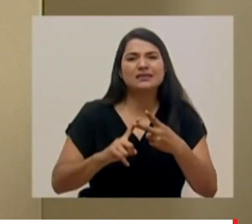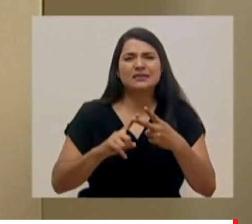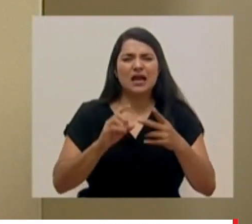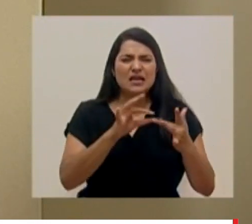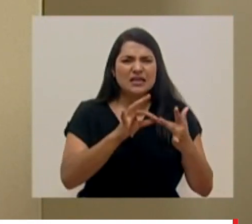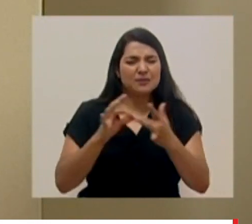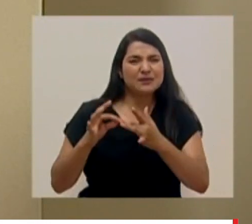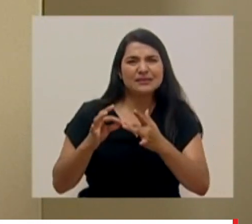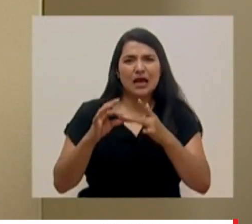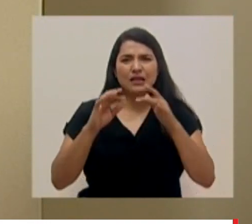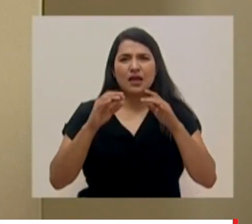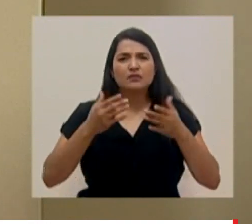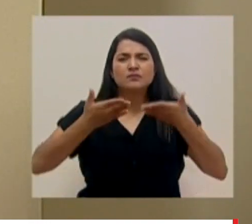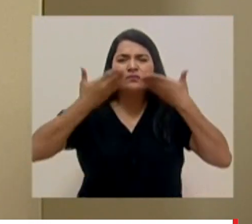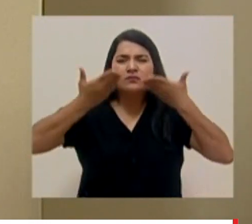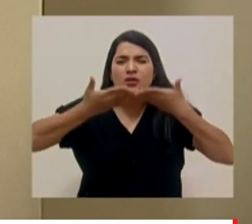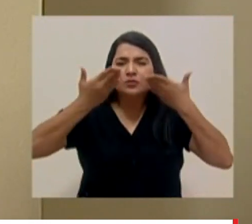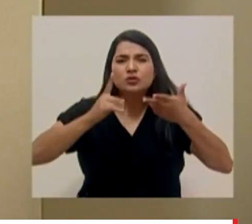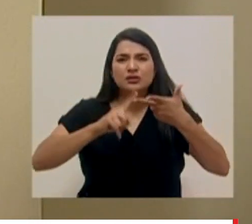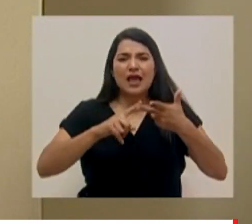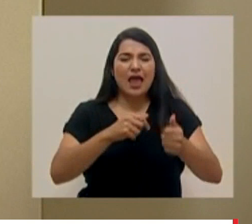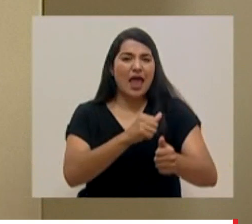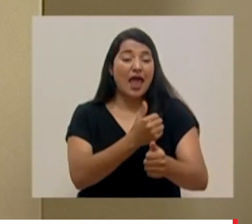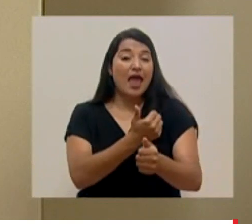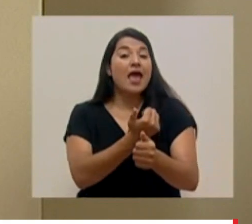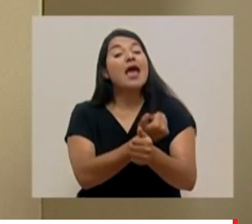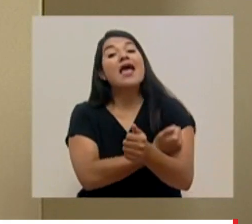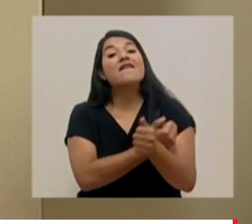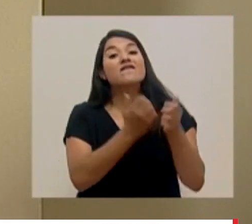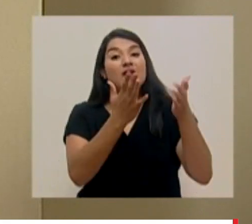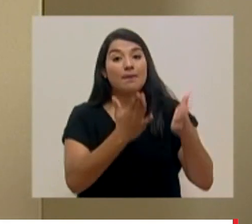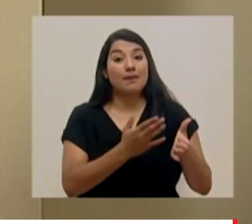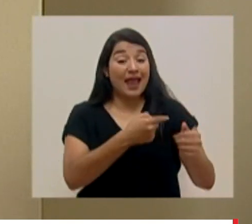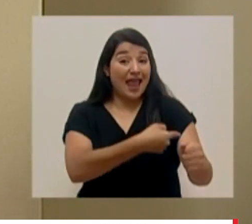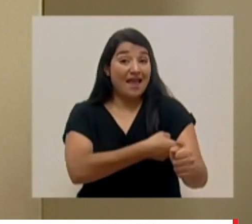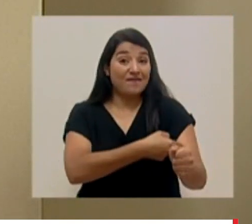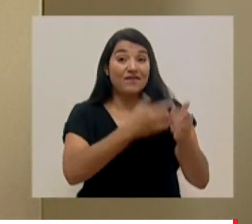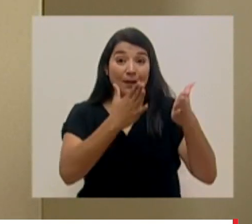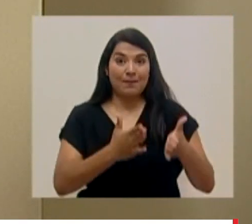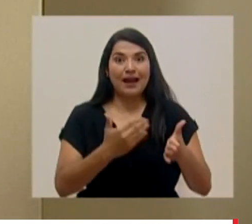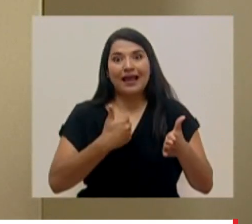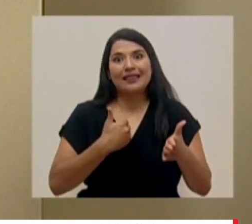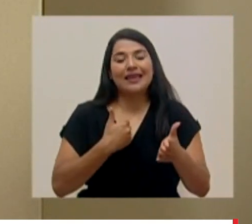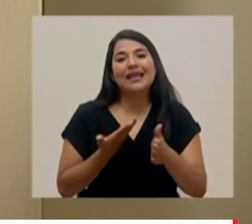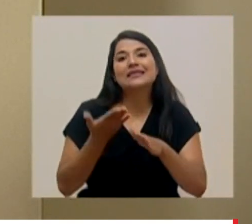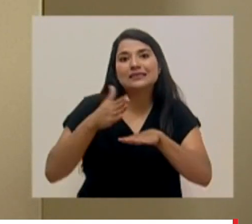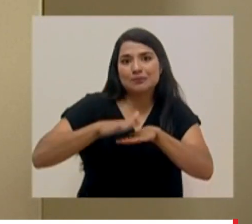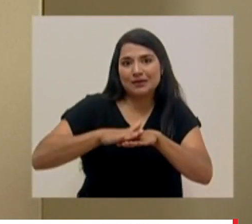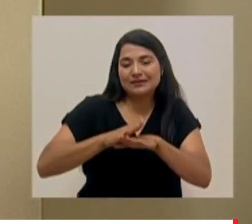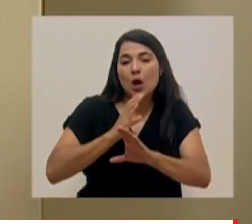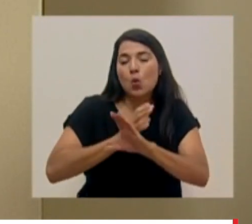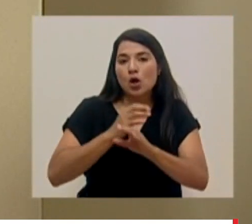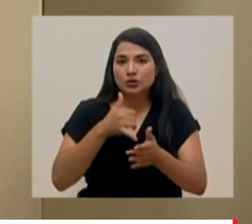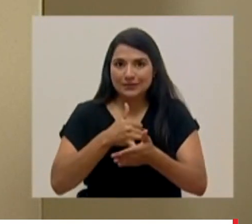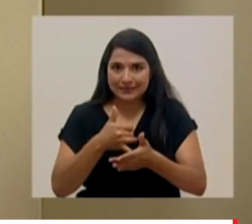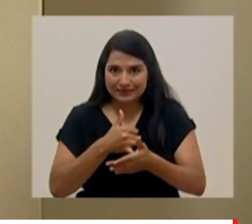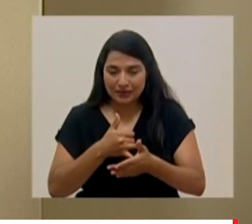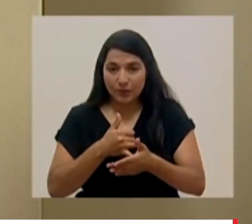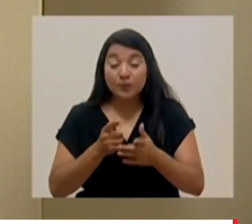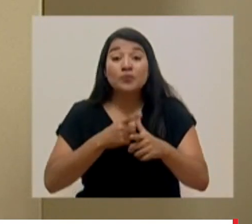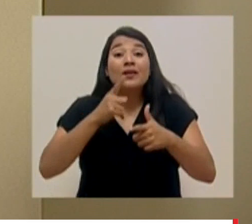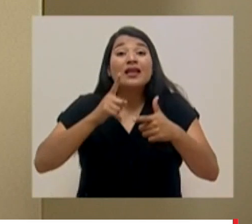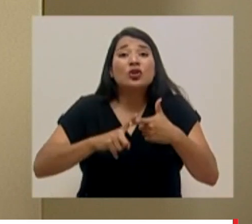tienen especialización en la atención de cuidados críticos. Y esto nos llama a todos